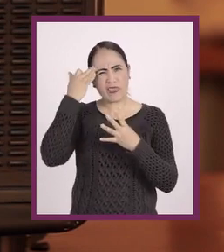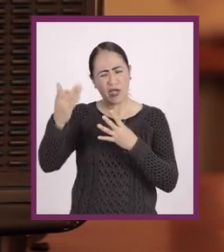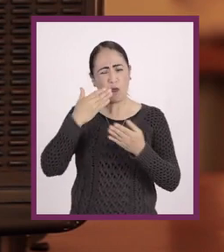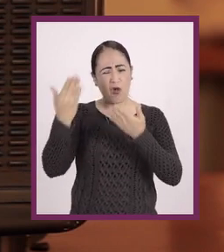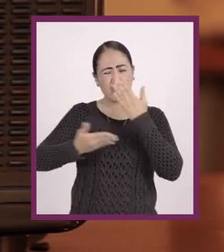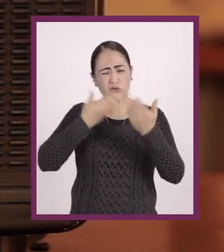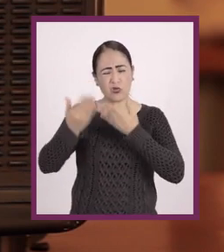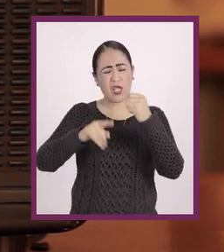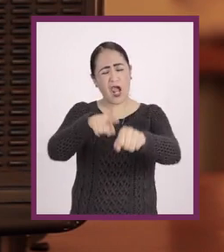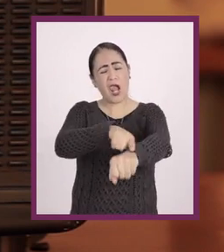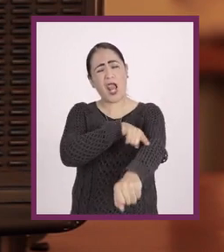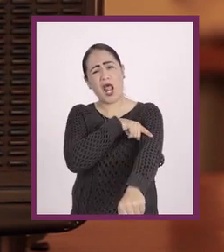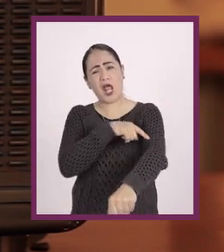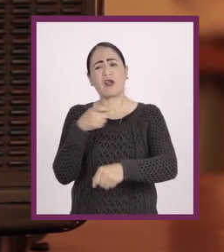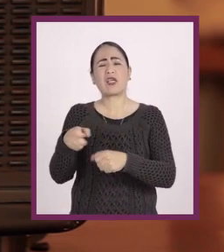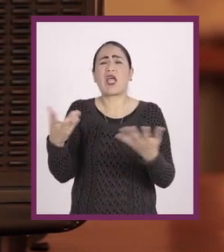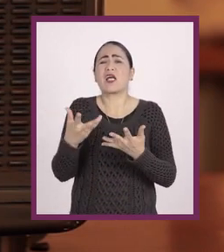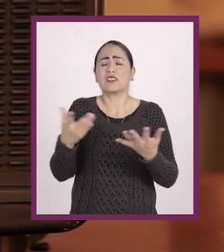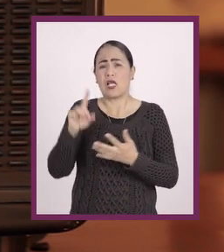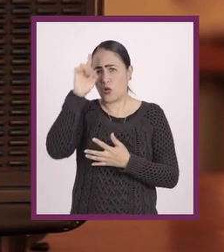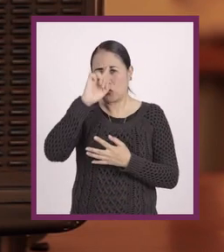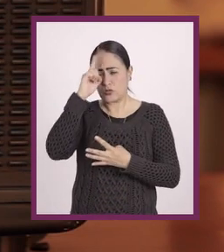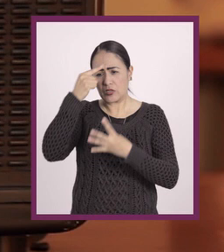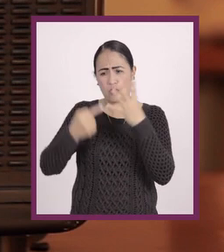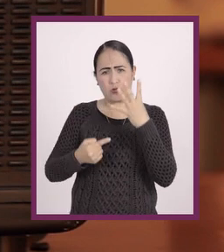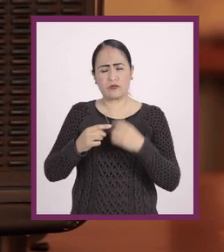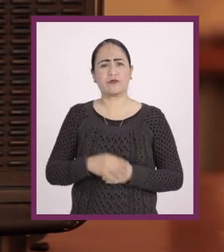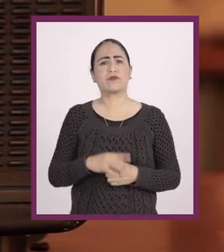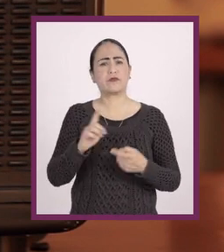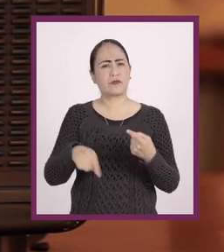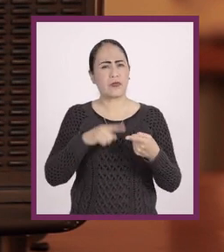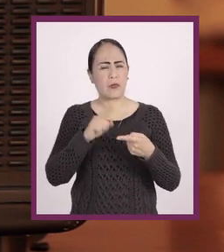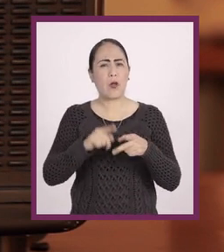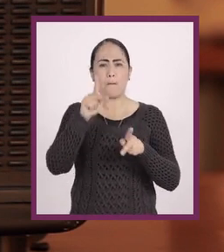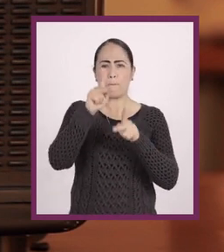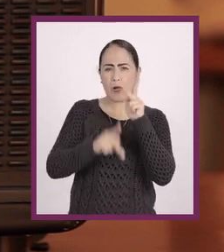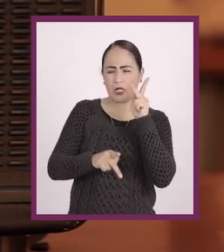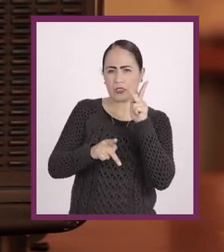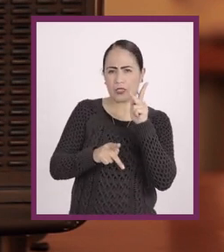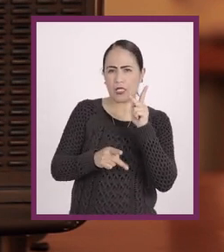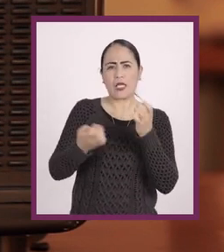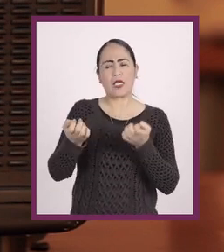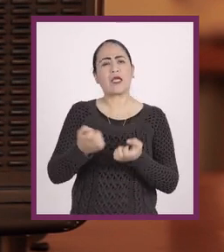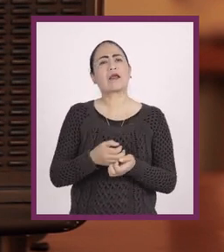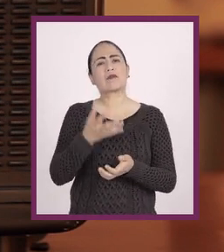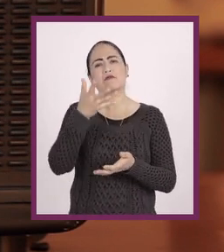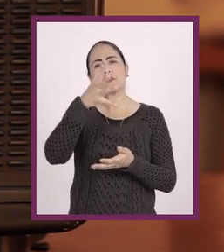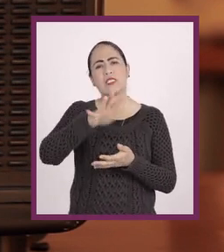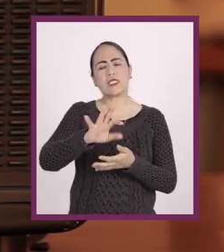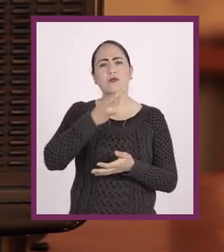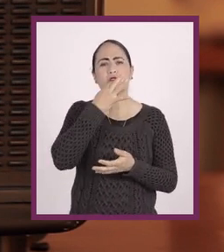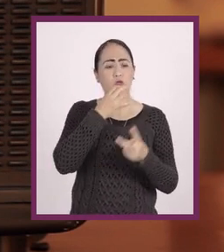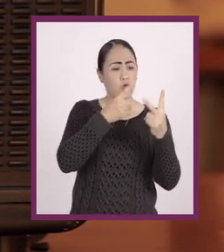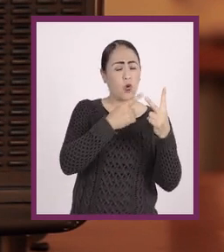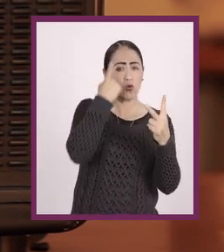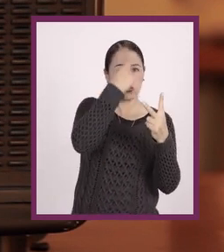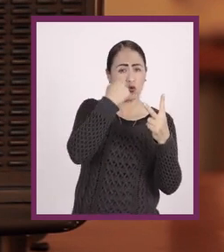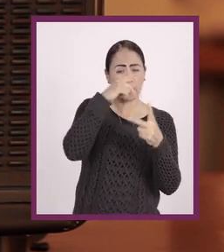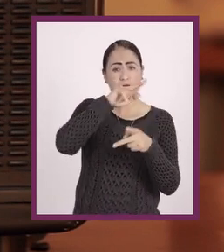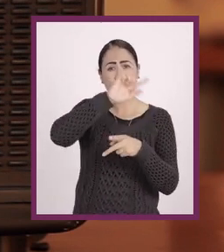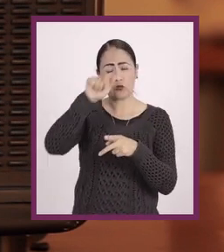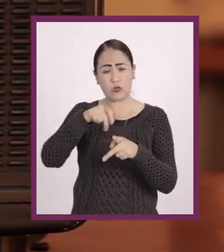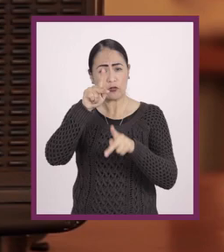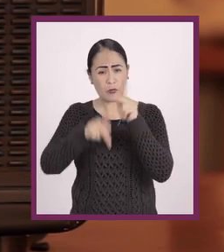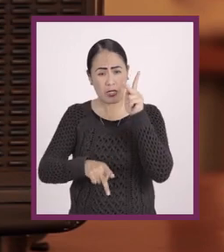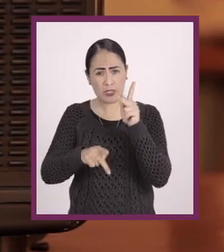con dos tips muy interesantes primero en las pausas activas tomar 10 minutos cada 2 horas y hacer un par de